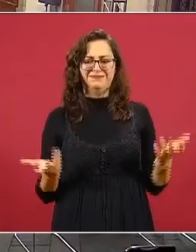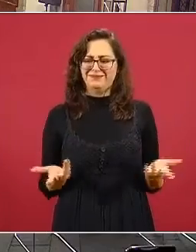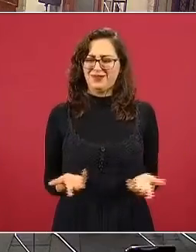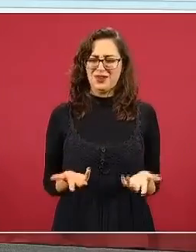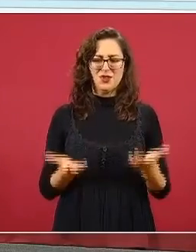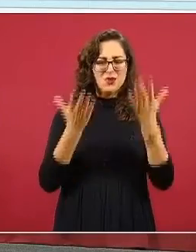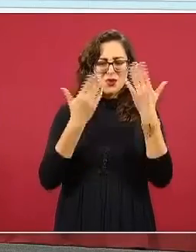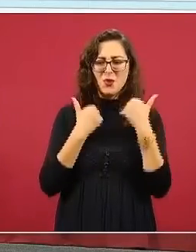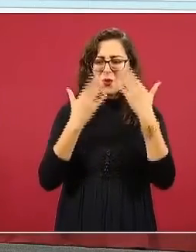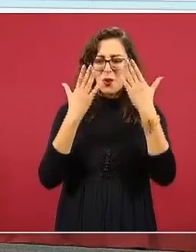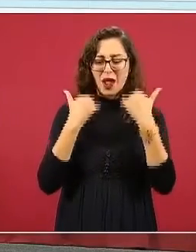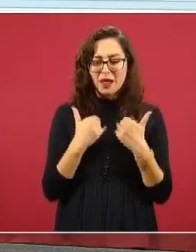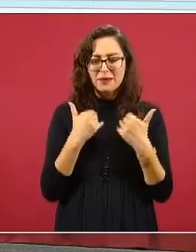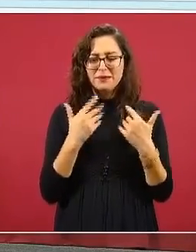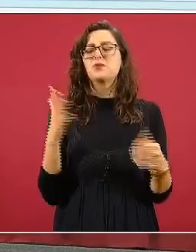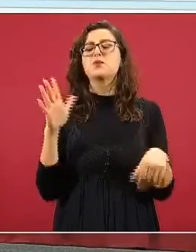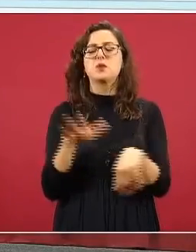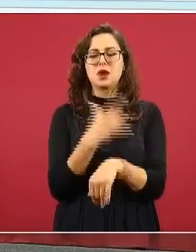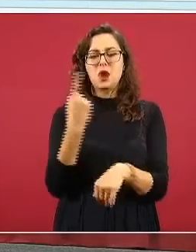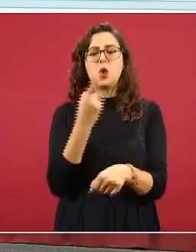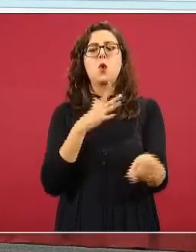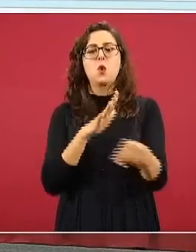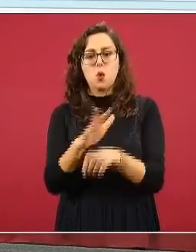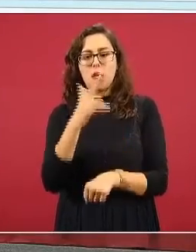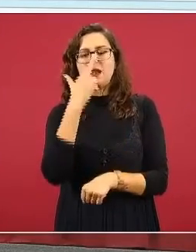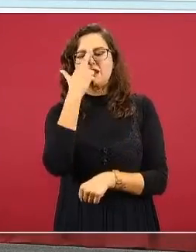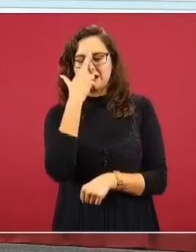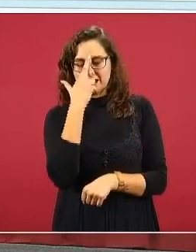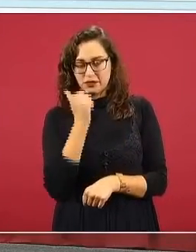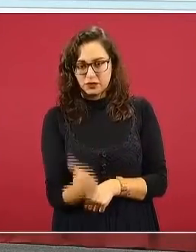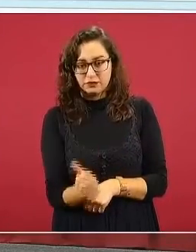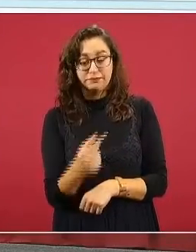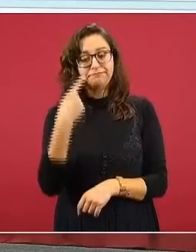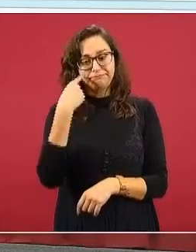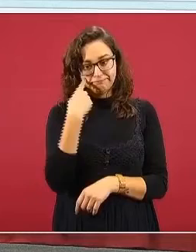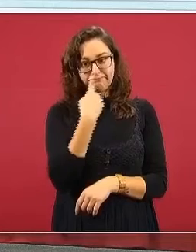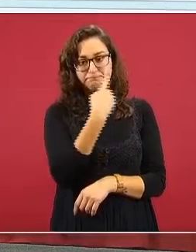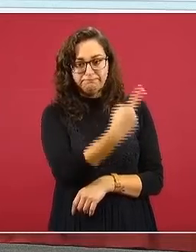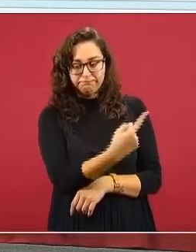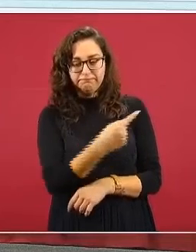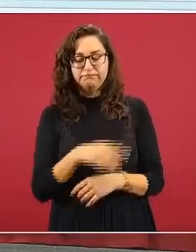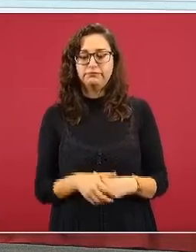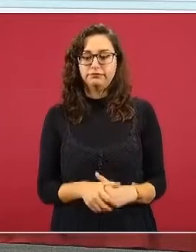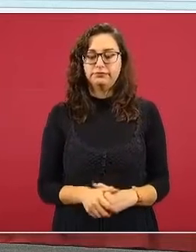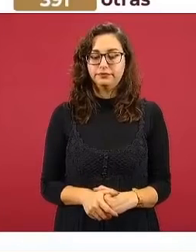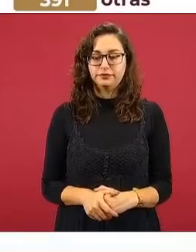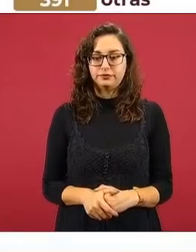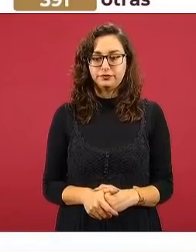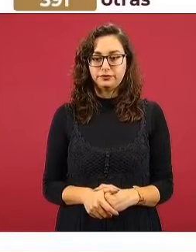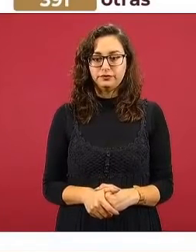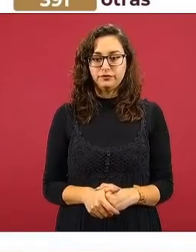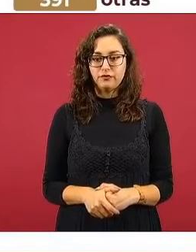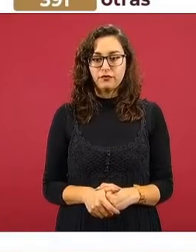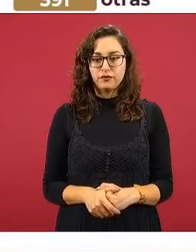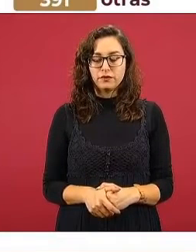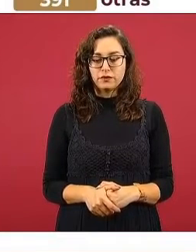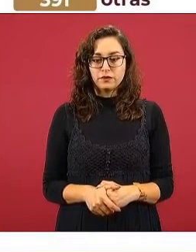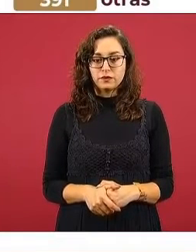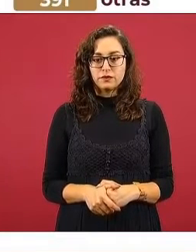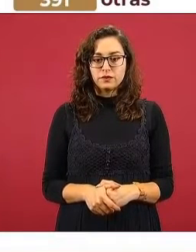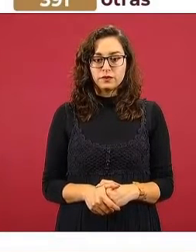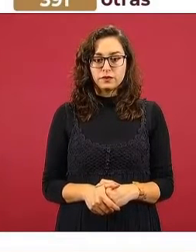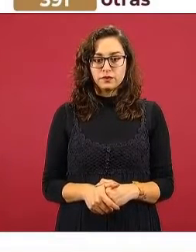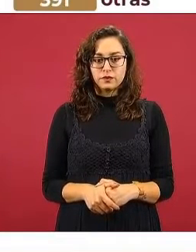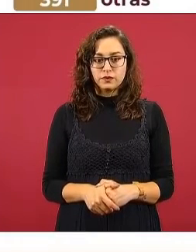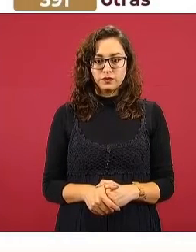en México. ¿Por qué sucede esto? Veamos primero las cifras que están del lado izquierdo de su pantalla. Aquí